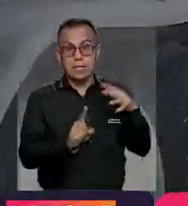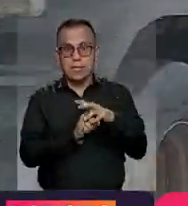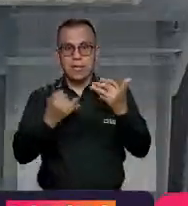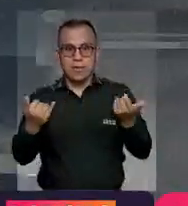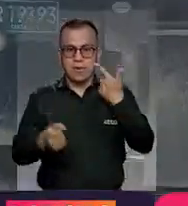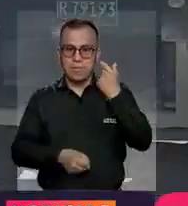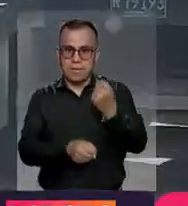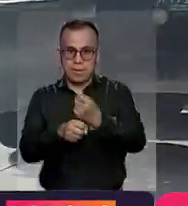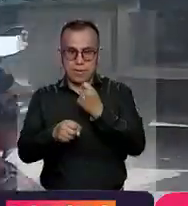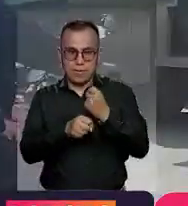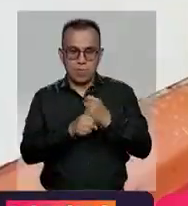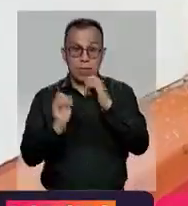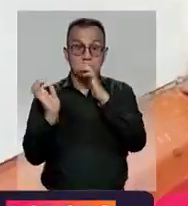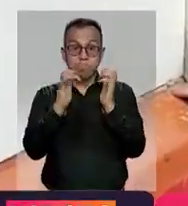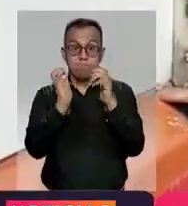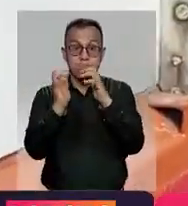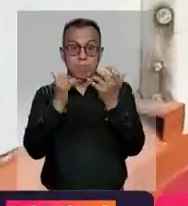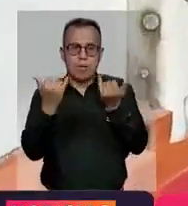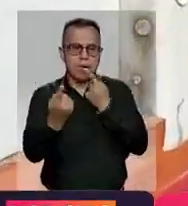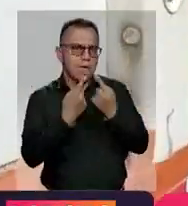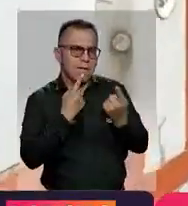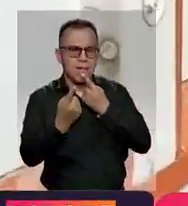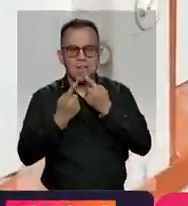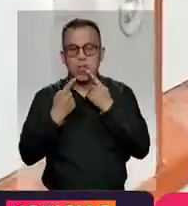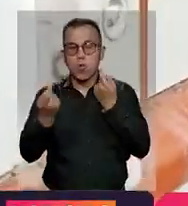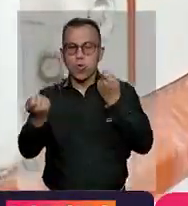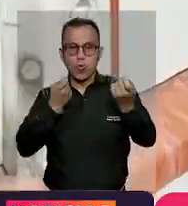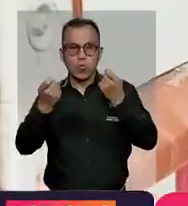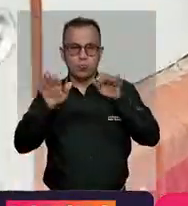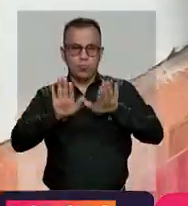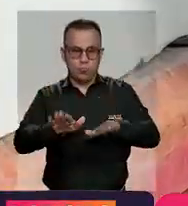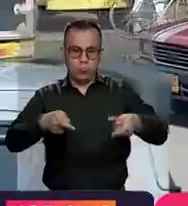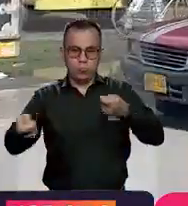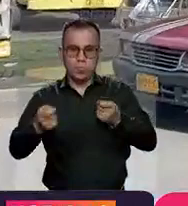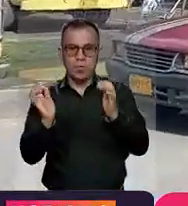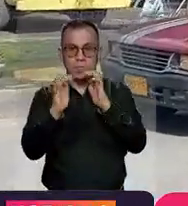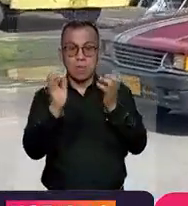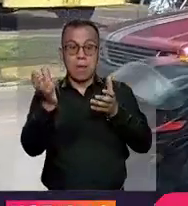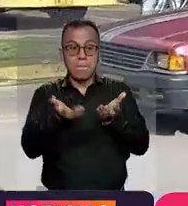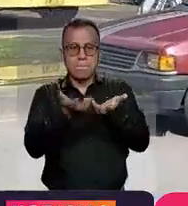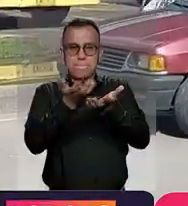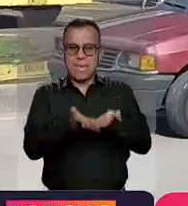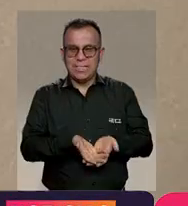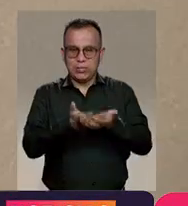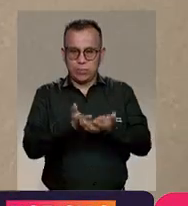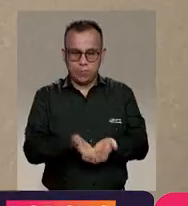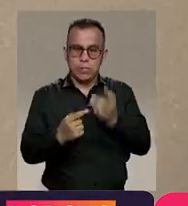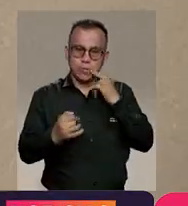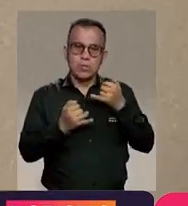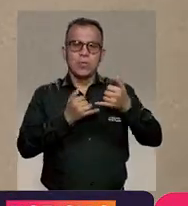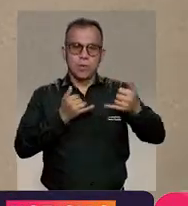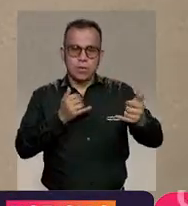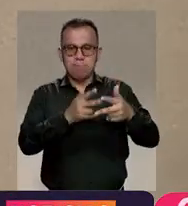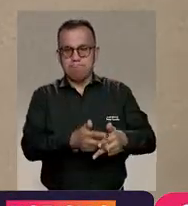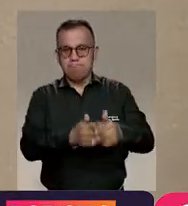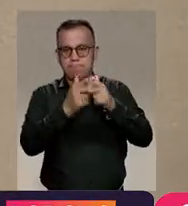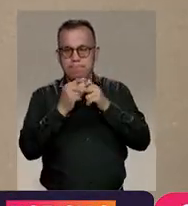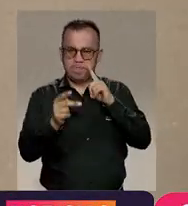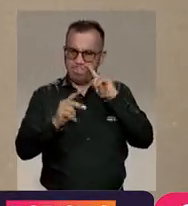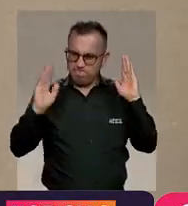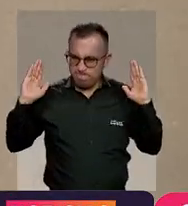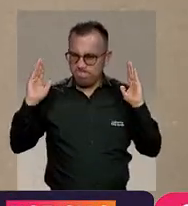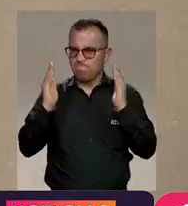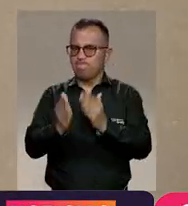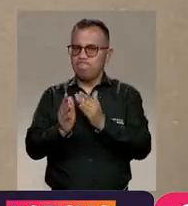los transportadores de carga liviana, se dialogó sobre el control de pesos vehiculares en báscula. Creación de líneas de crédito, programas